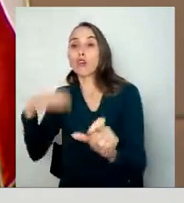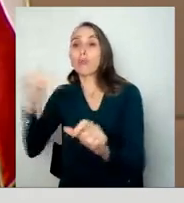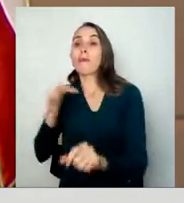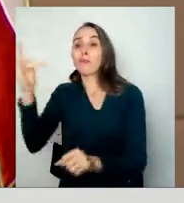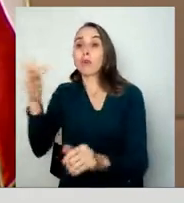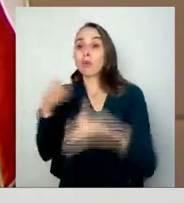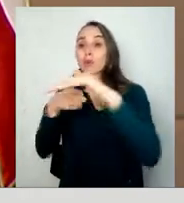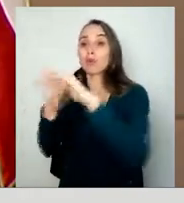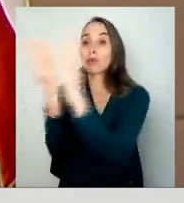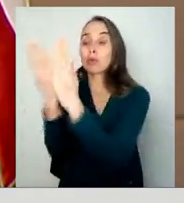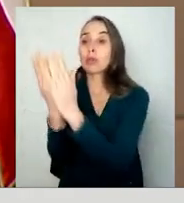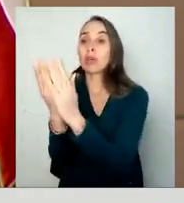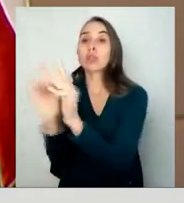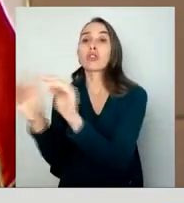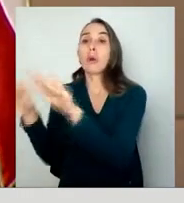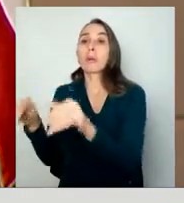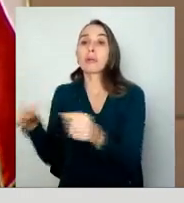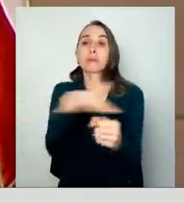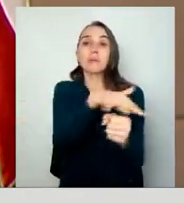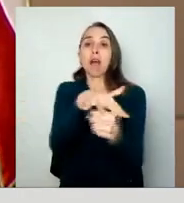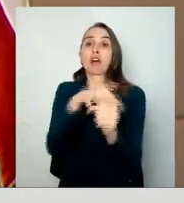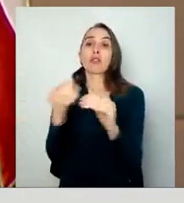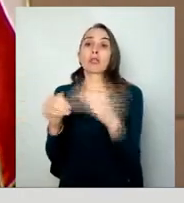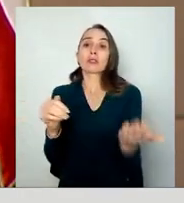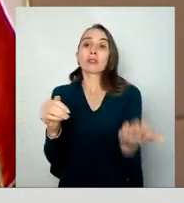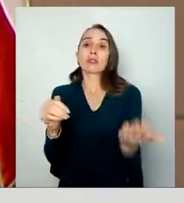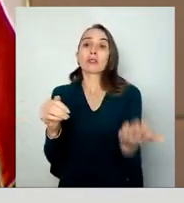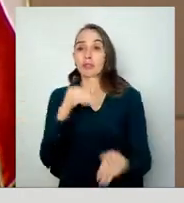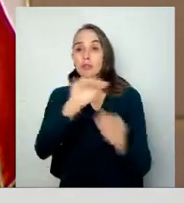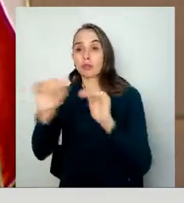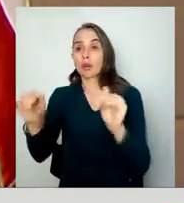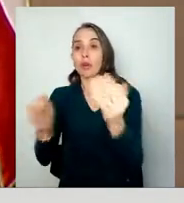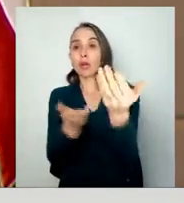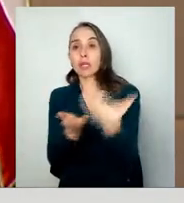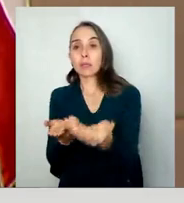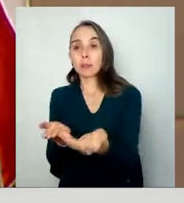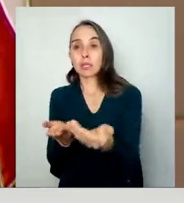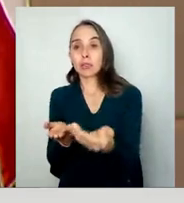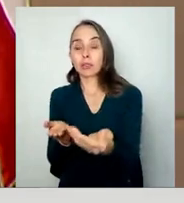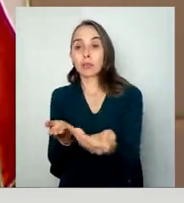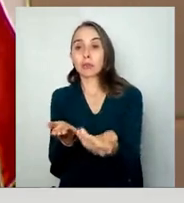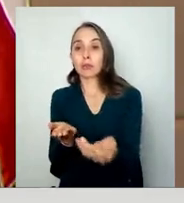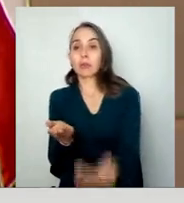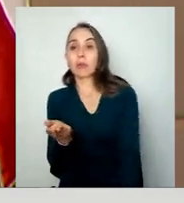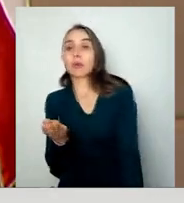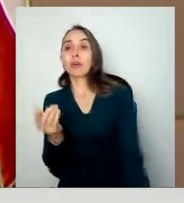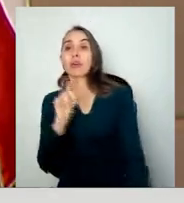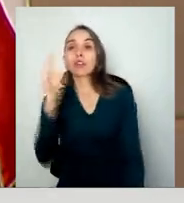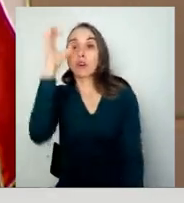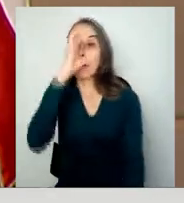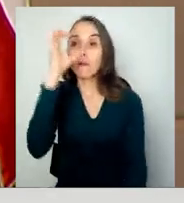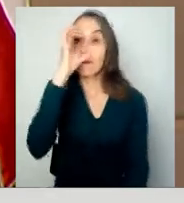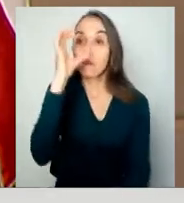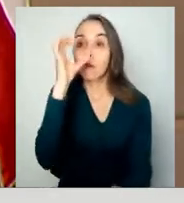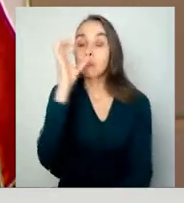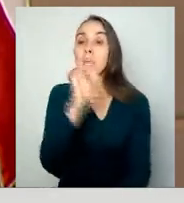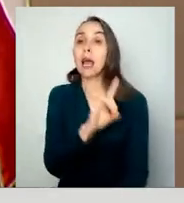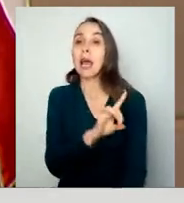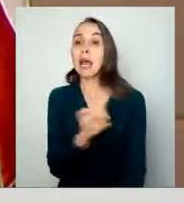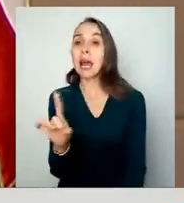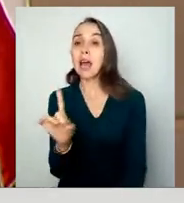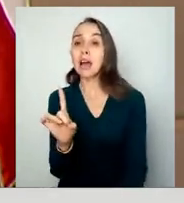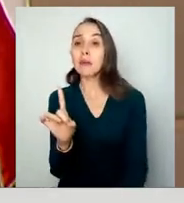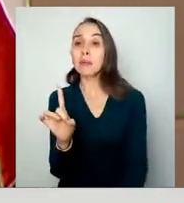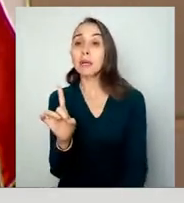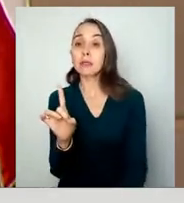tengan las mismas condiciones mi invitación en particular e insisto no buscando ser popular jamás es a que